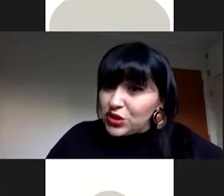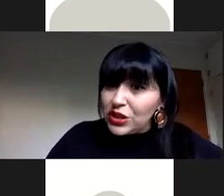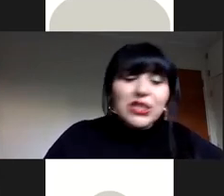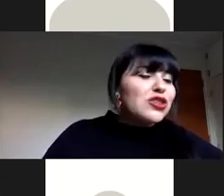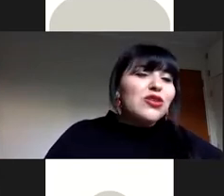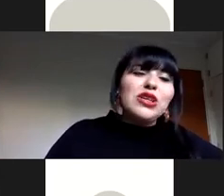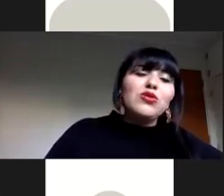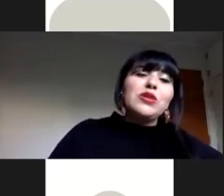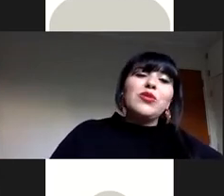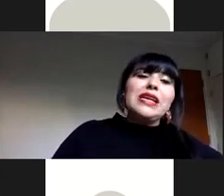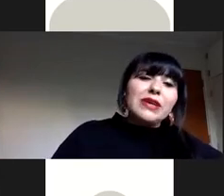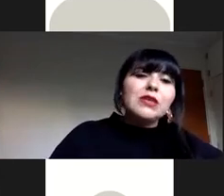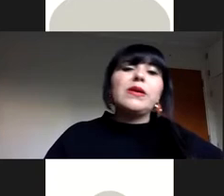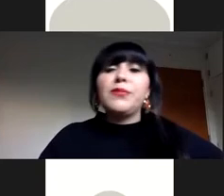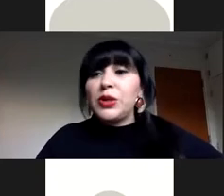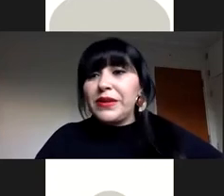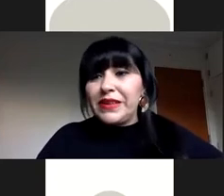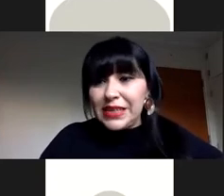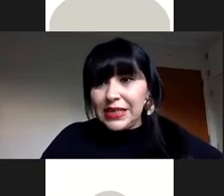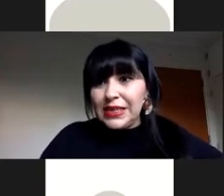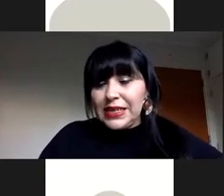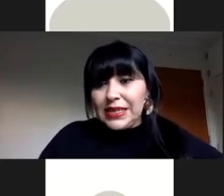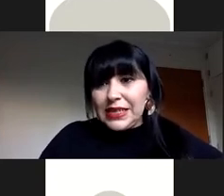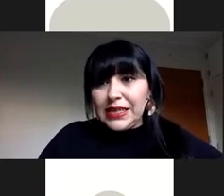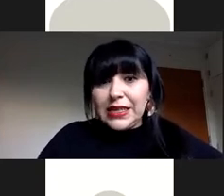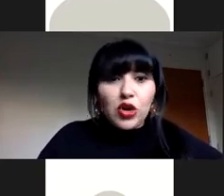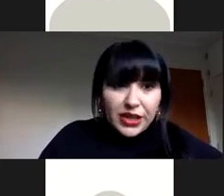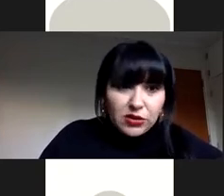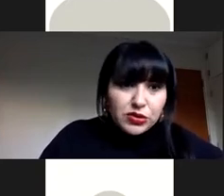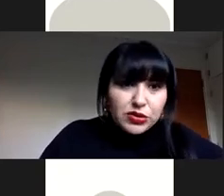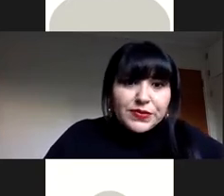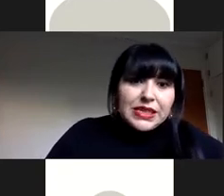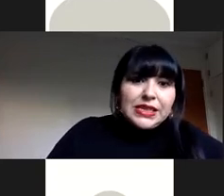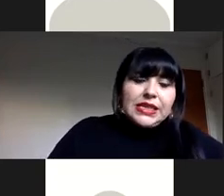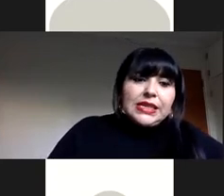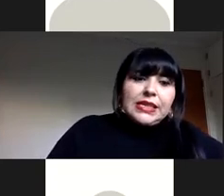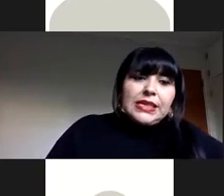información, no tengo ningún tipo de elemento para poder prevenir los riesgos.